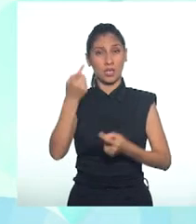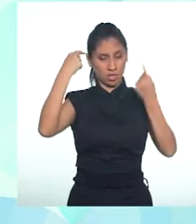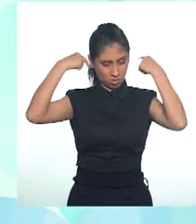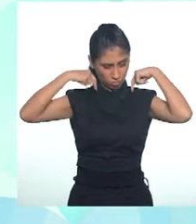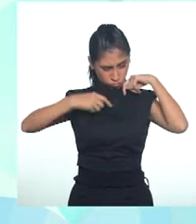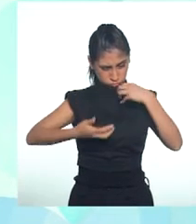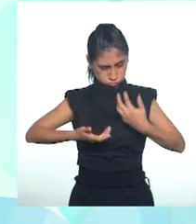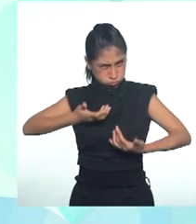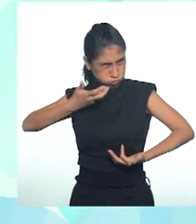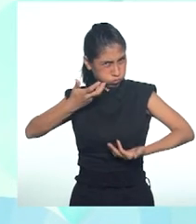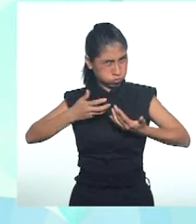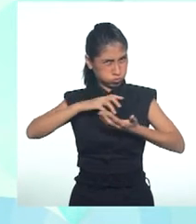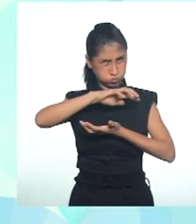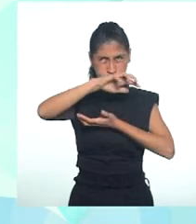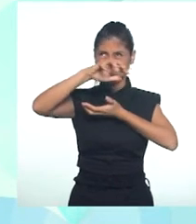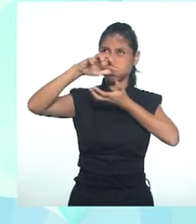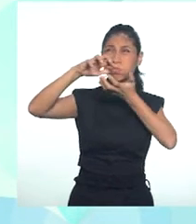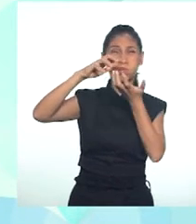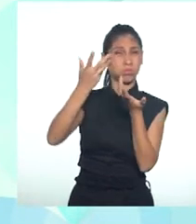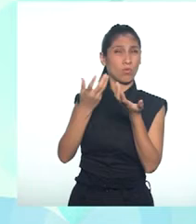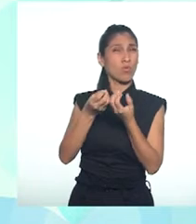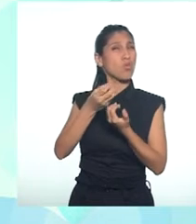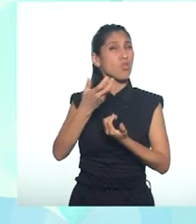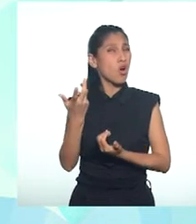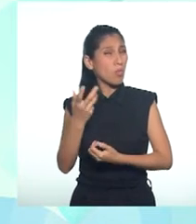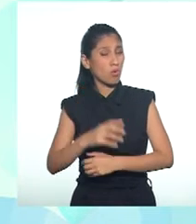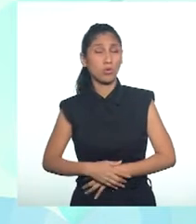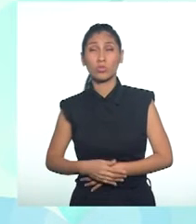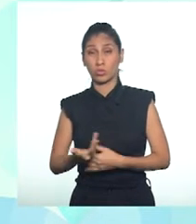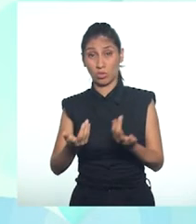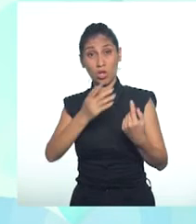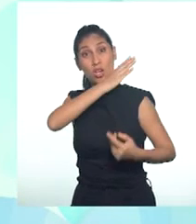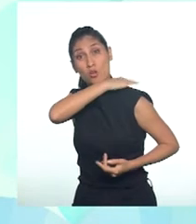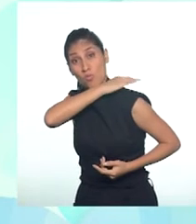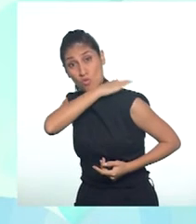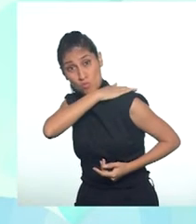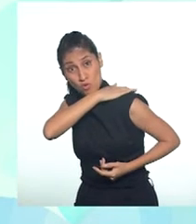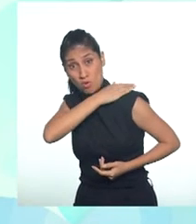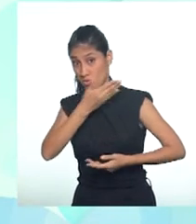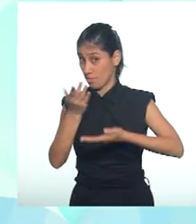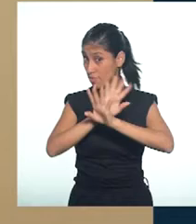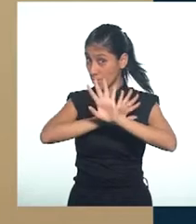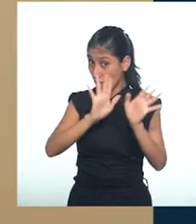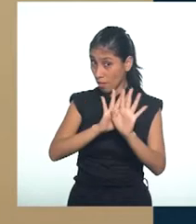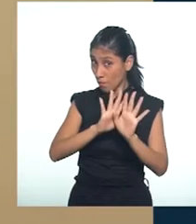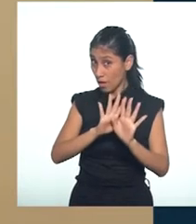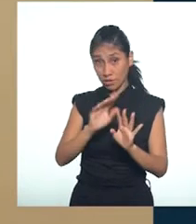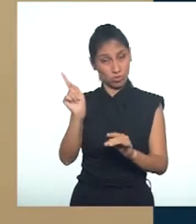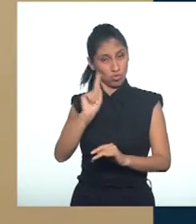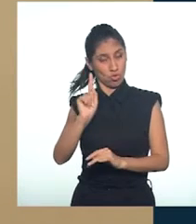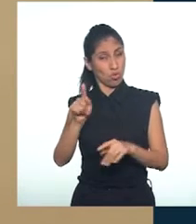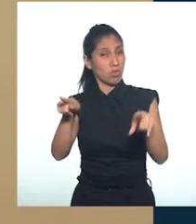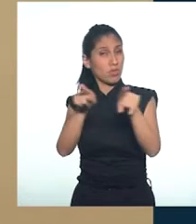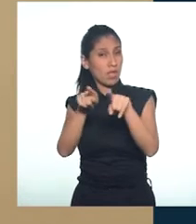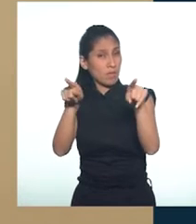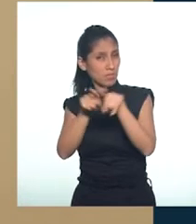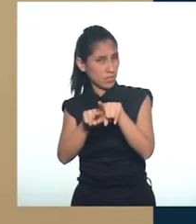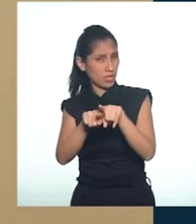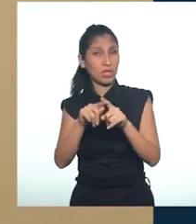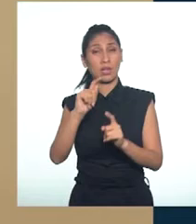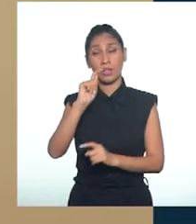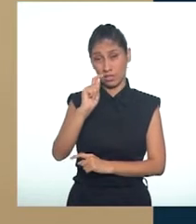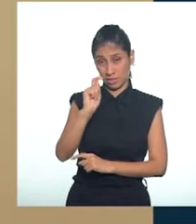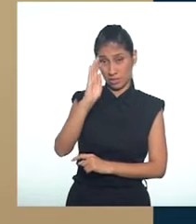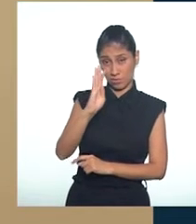reactiva extrapulmonarmente. En otras palabras, no solo afecta a nuestros pulmones. Sí, la